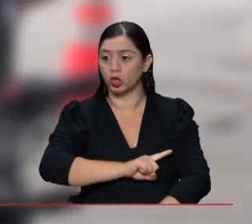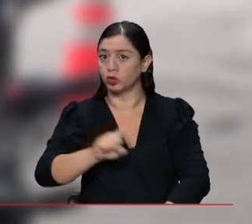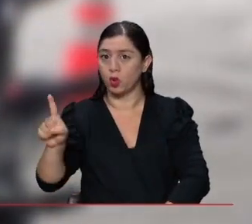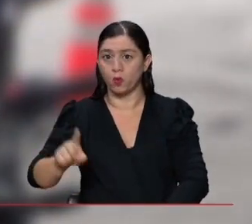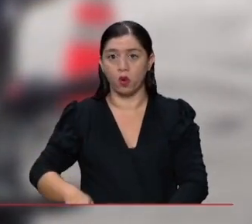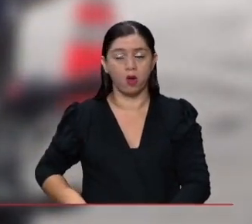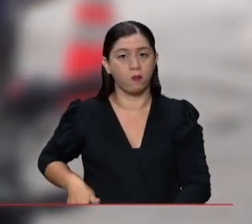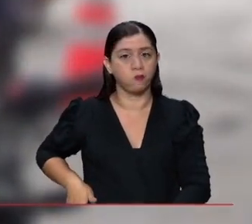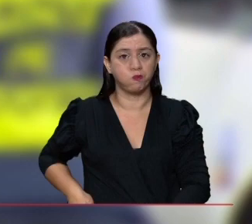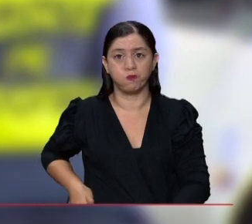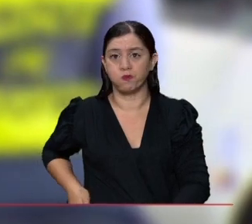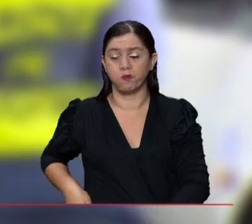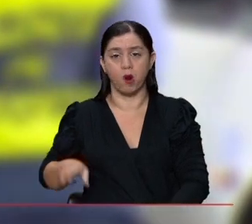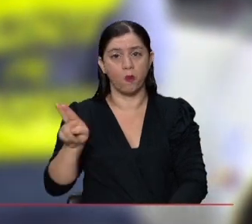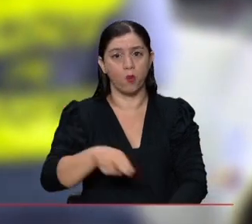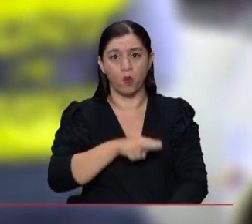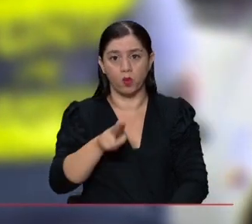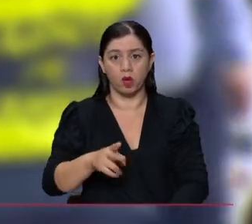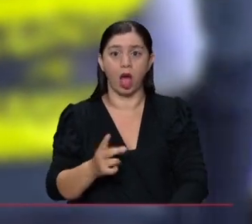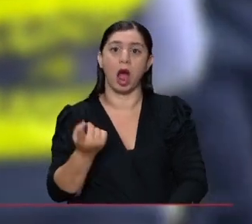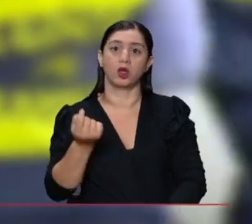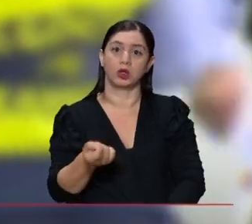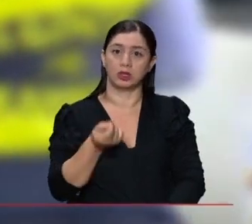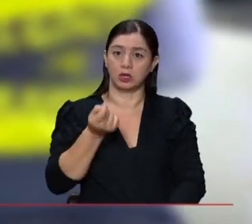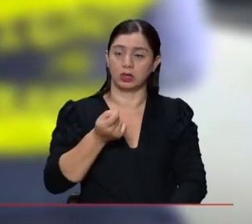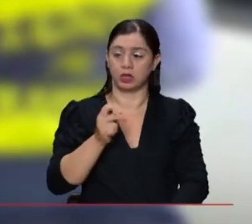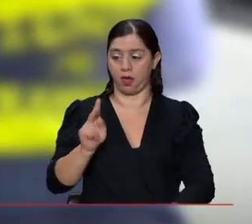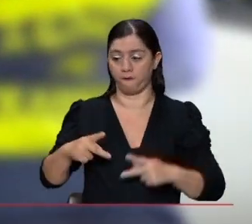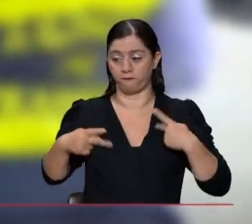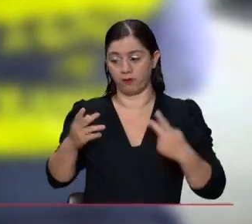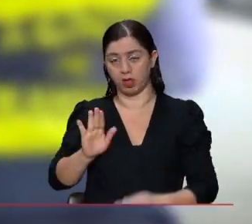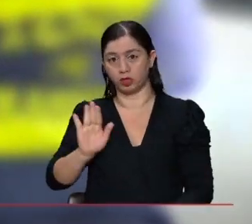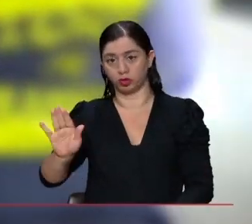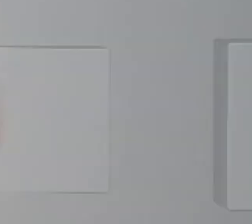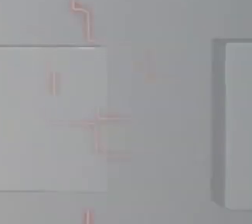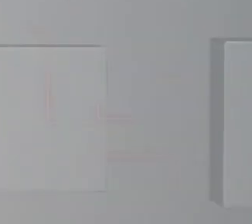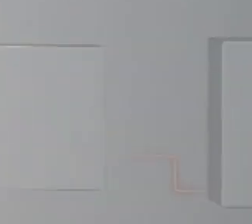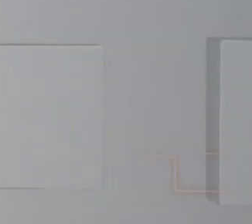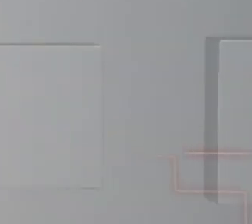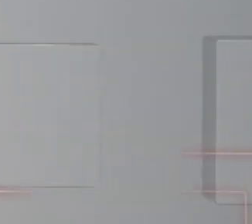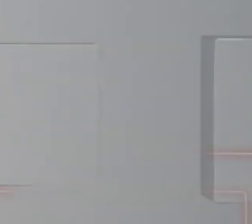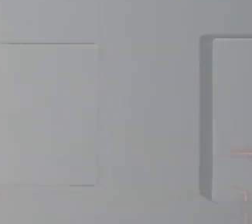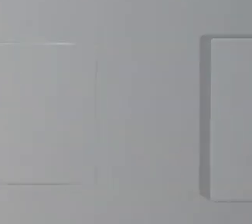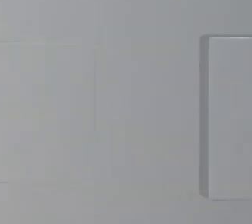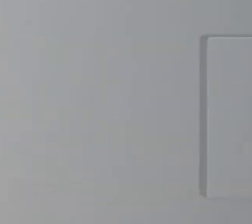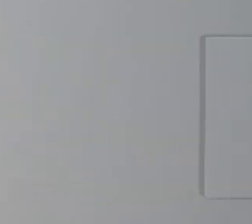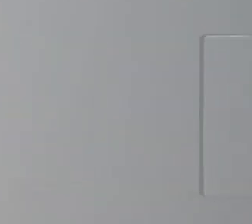porten cualquier tipo de arma que pueda poner en riesgo la vida de ellos y la de los ciudadanos.